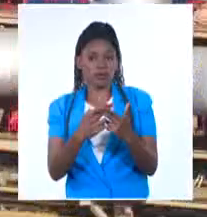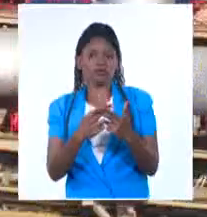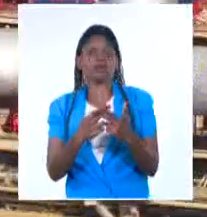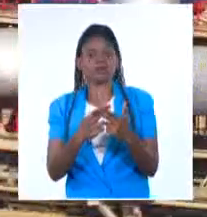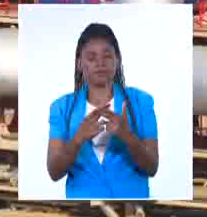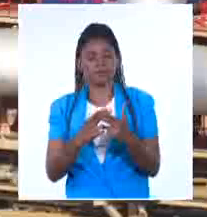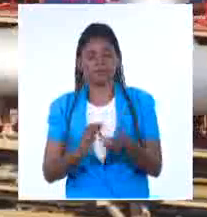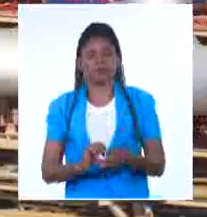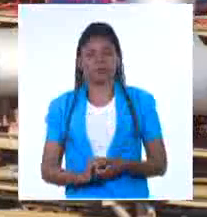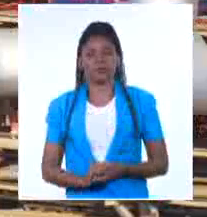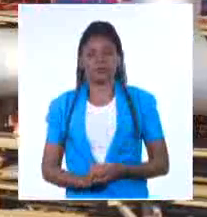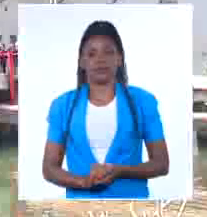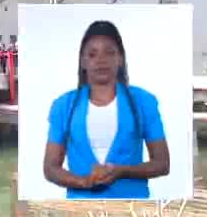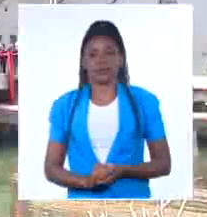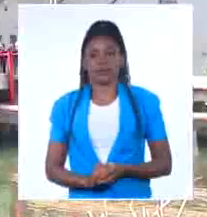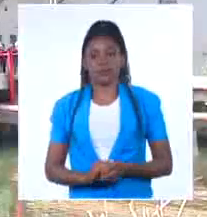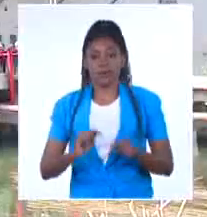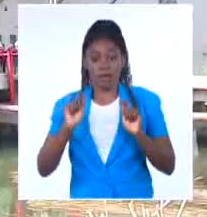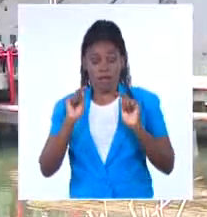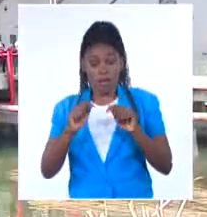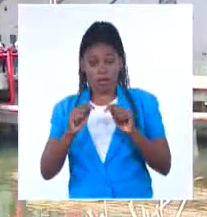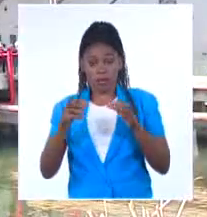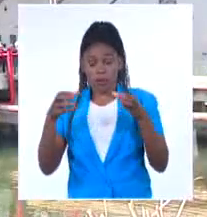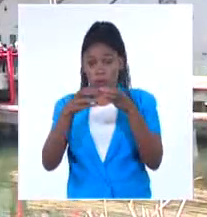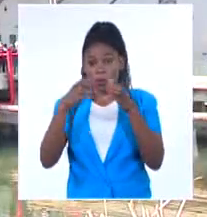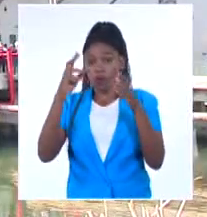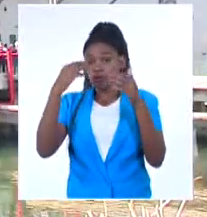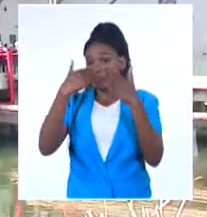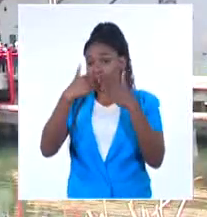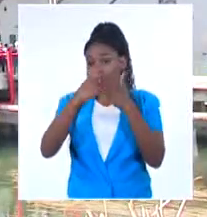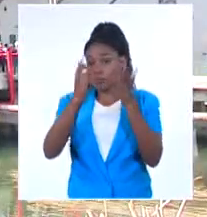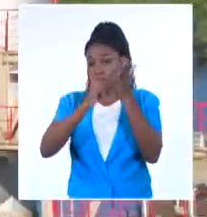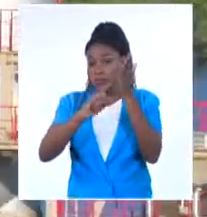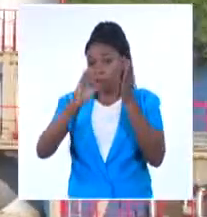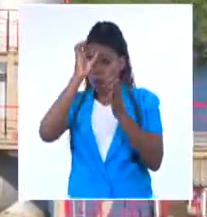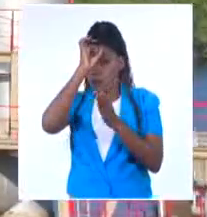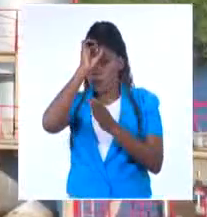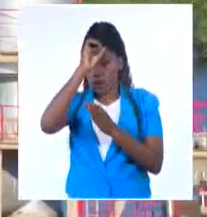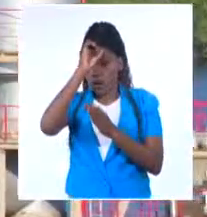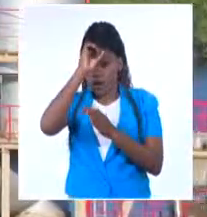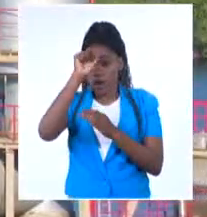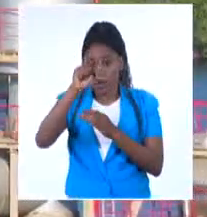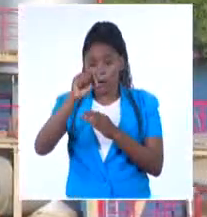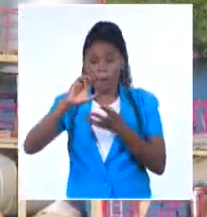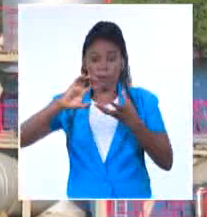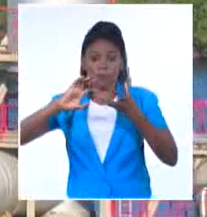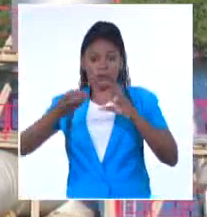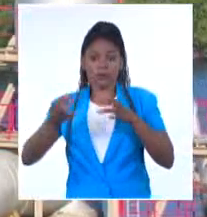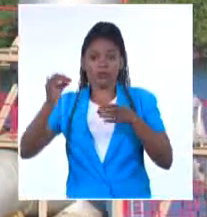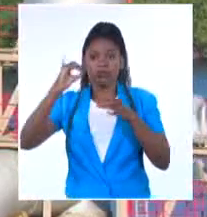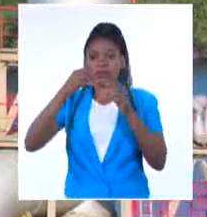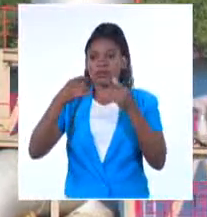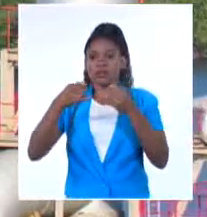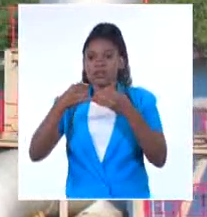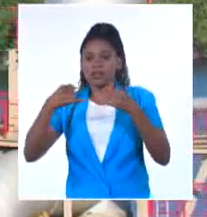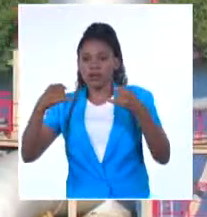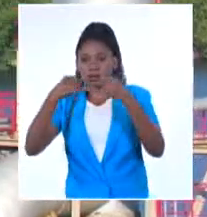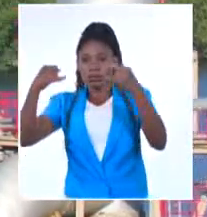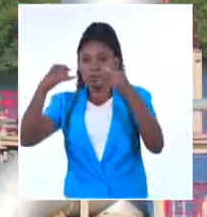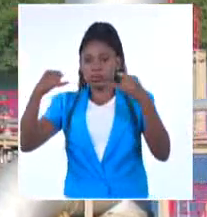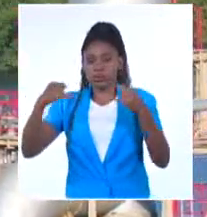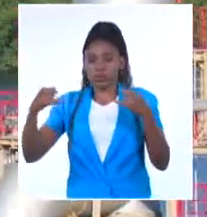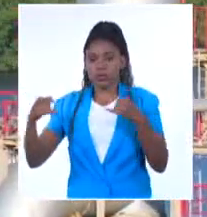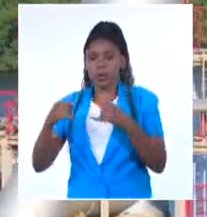del sistema. Una estrategia de la Unión Eléctrica y del Ministerio de Energía y Minas que forma parte de sus líneas priorizadas para